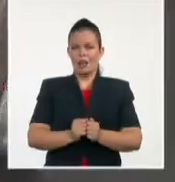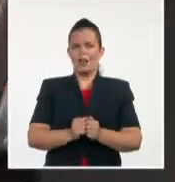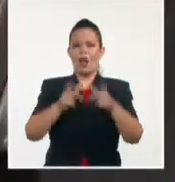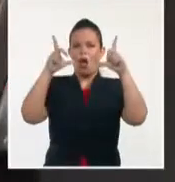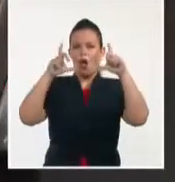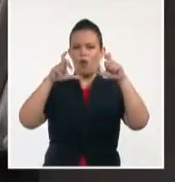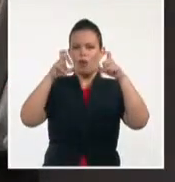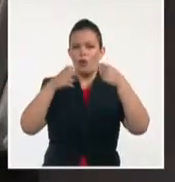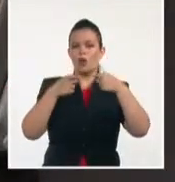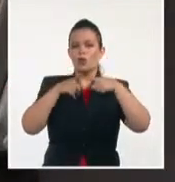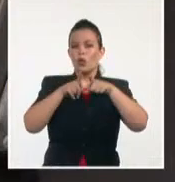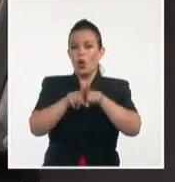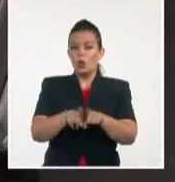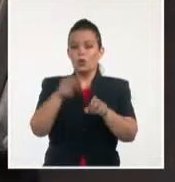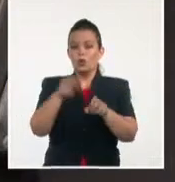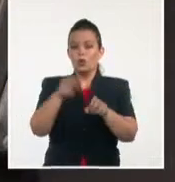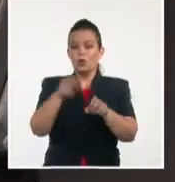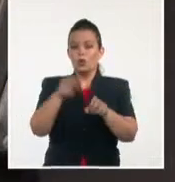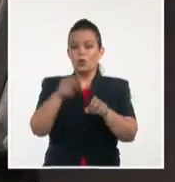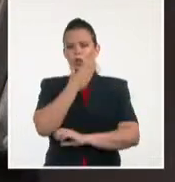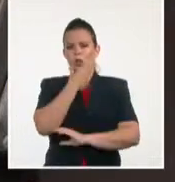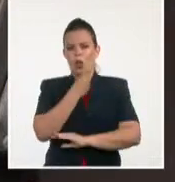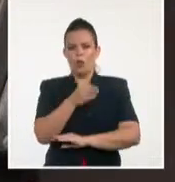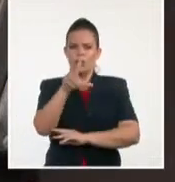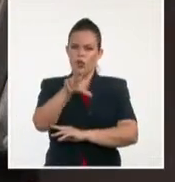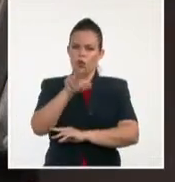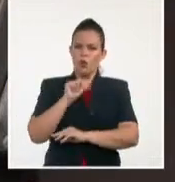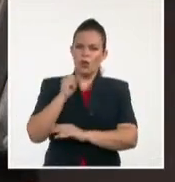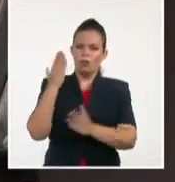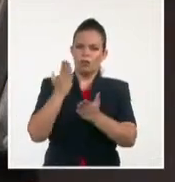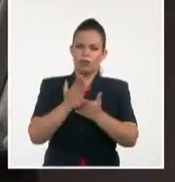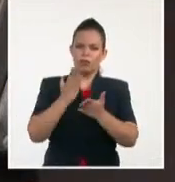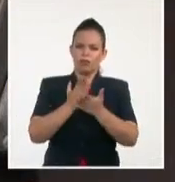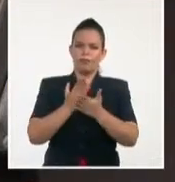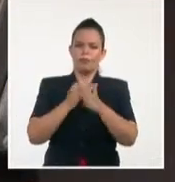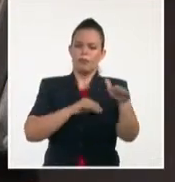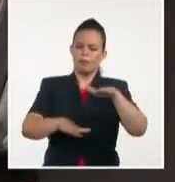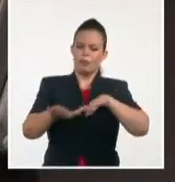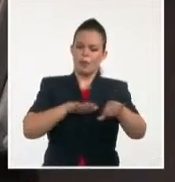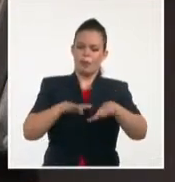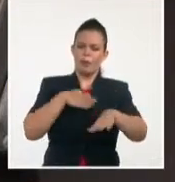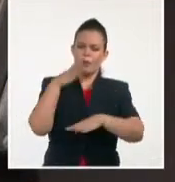que tiene el país. ¿Cómo han sido estas horas? ¿Cómo ha sido el de toda la red meteorológica